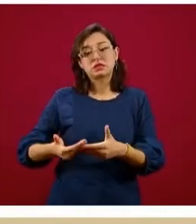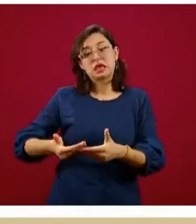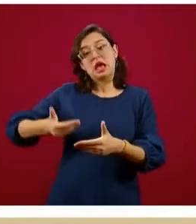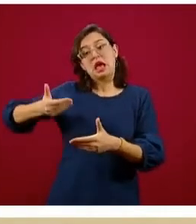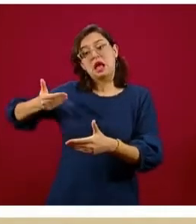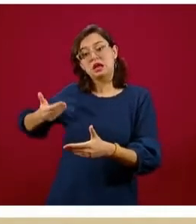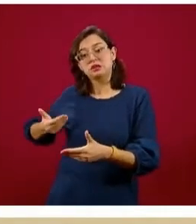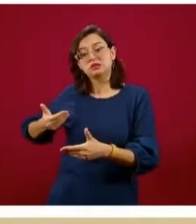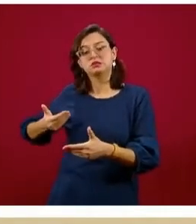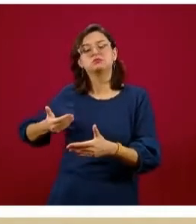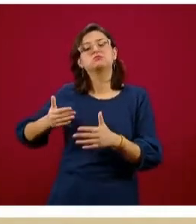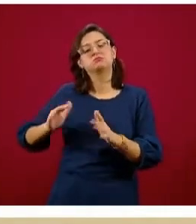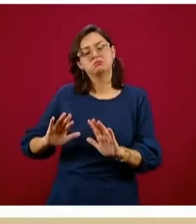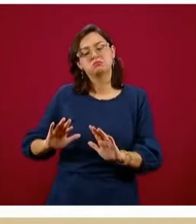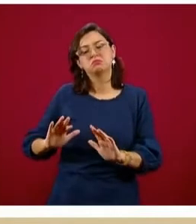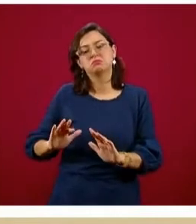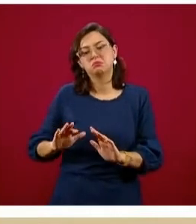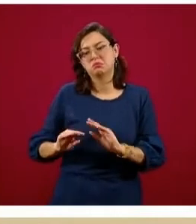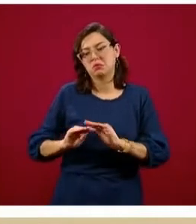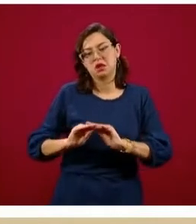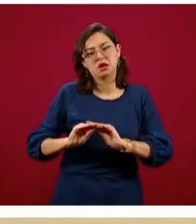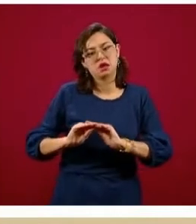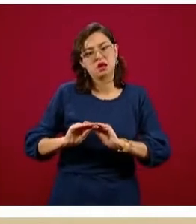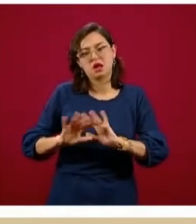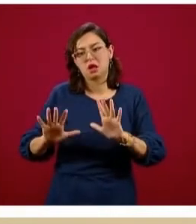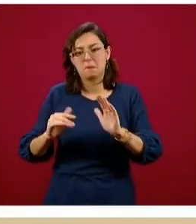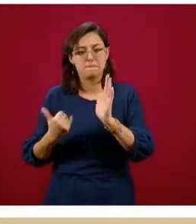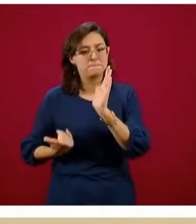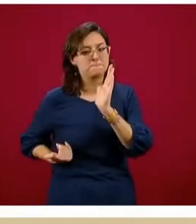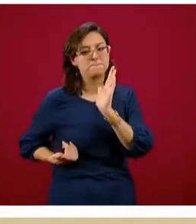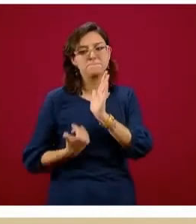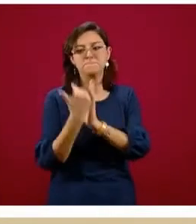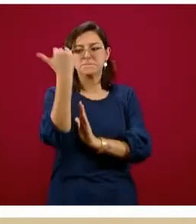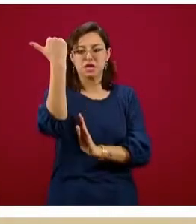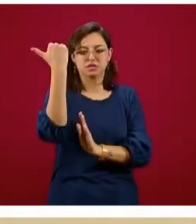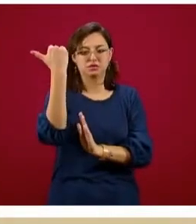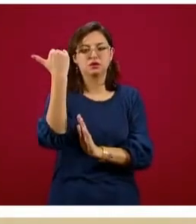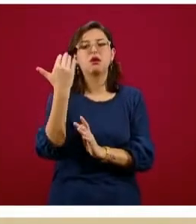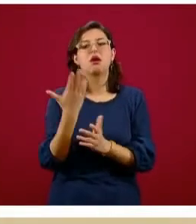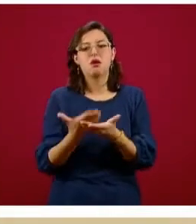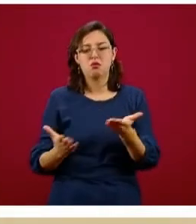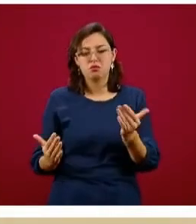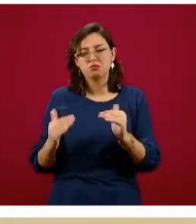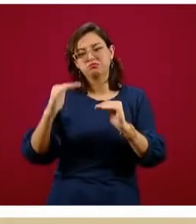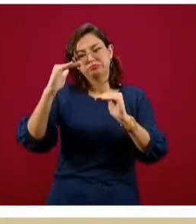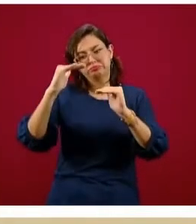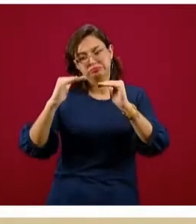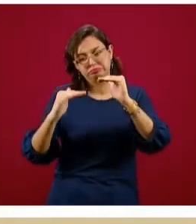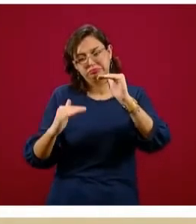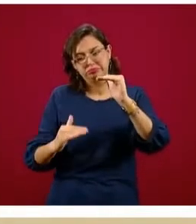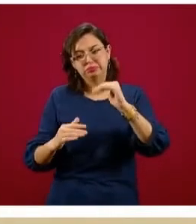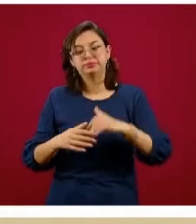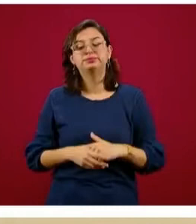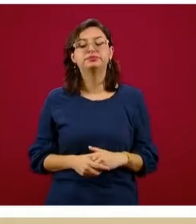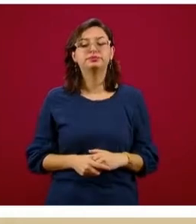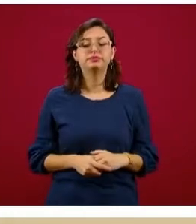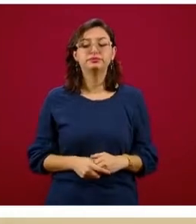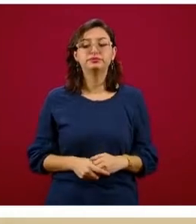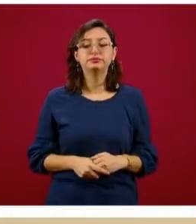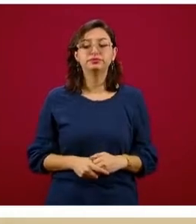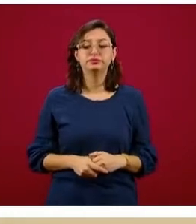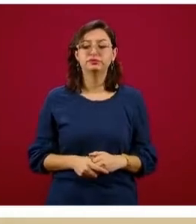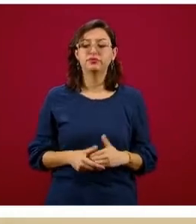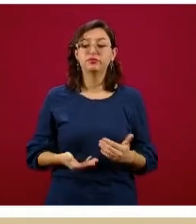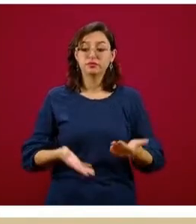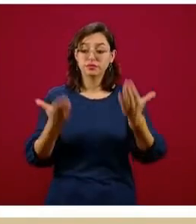este 1 de mayo, en donde la tendencia era claramente ascendente en la ocurrencia de estas defunciones. En la